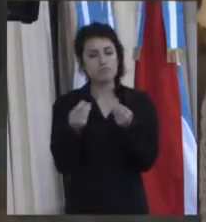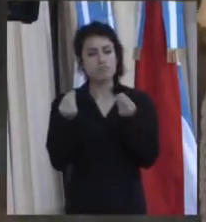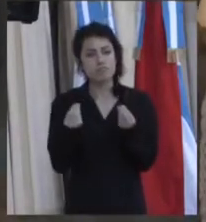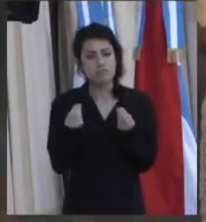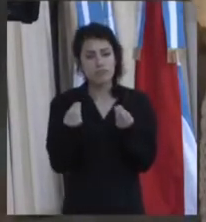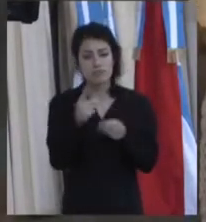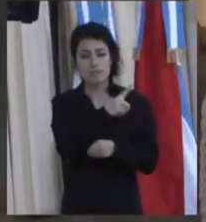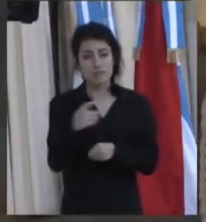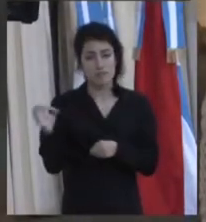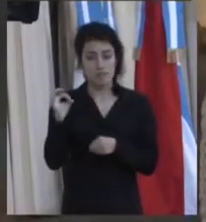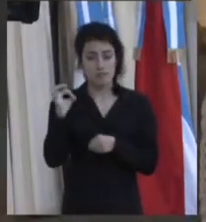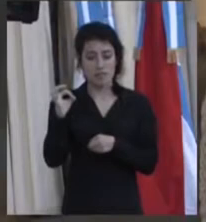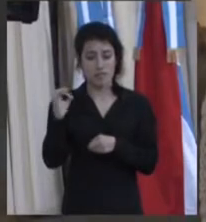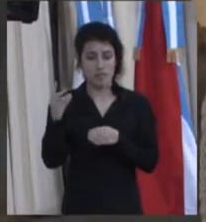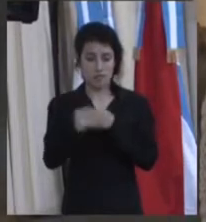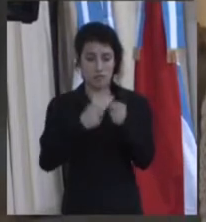del centenario de la reforma.